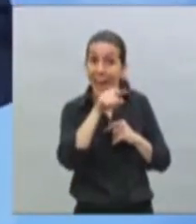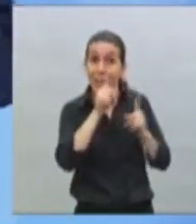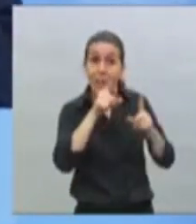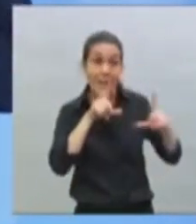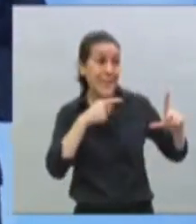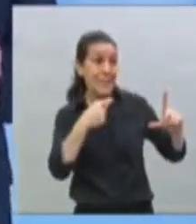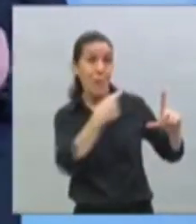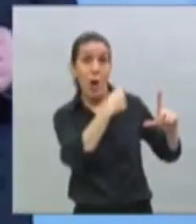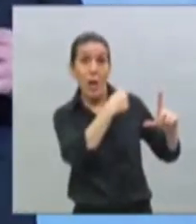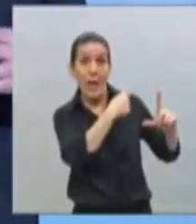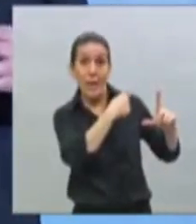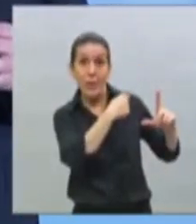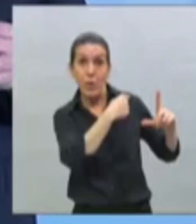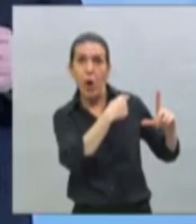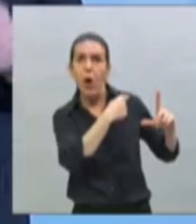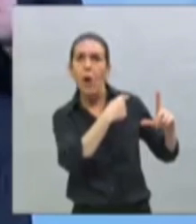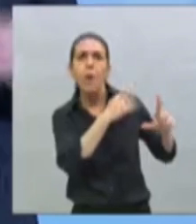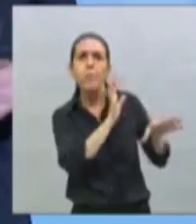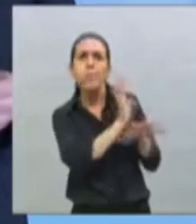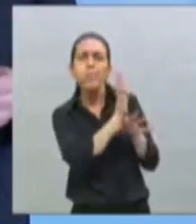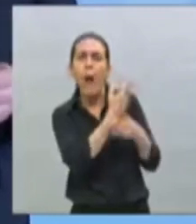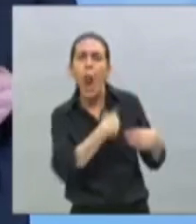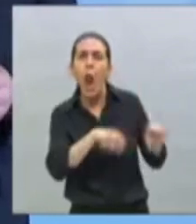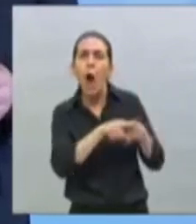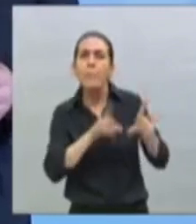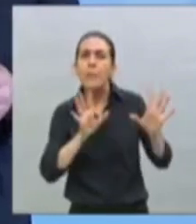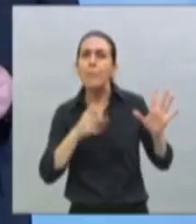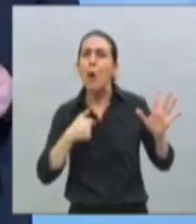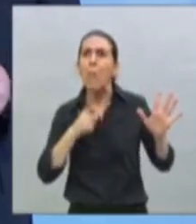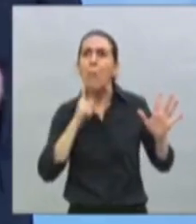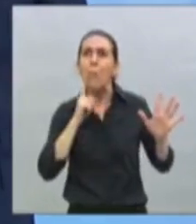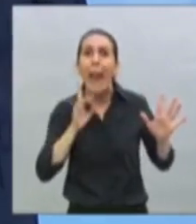significa exponerse mayormente al virus.